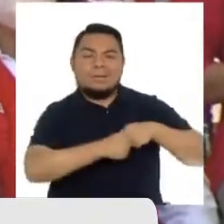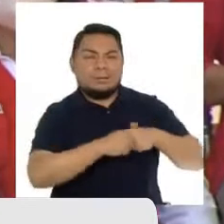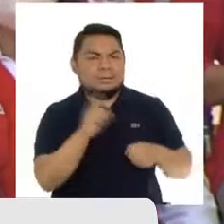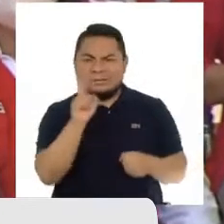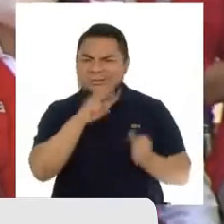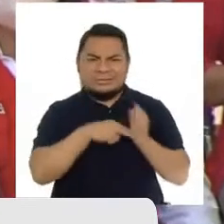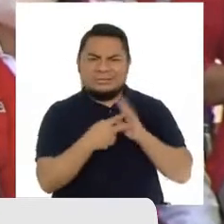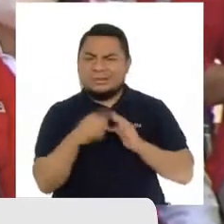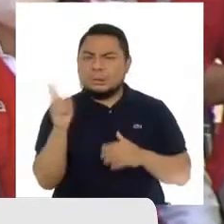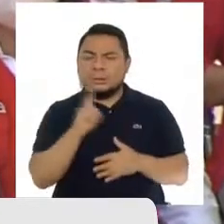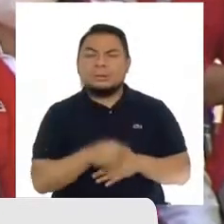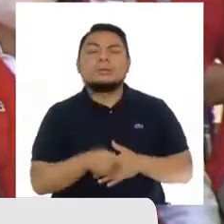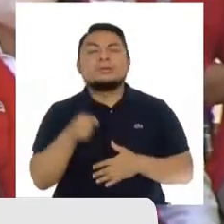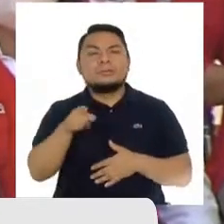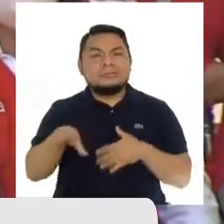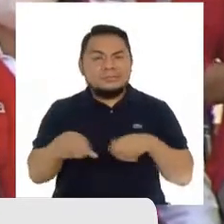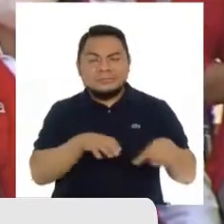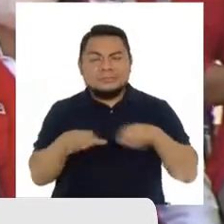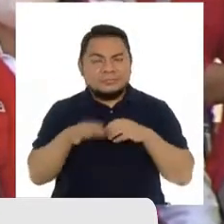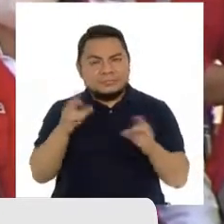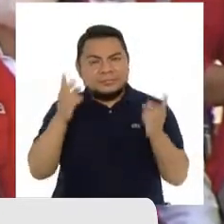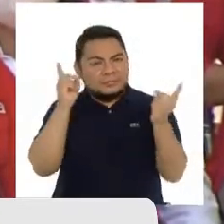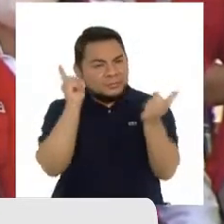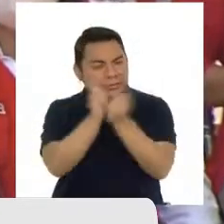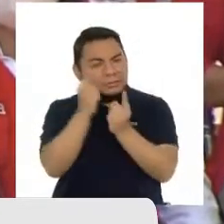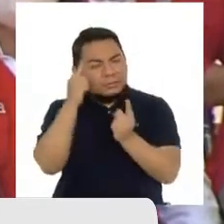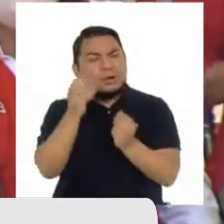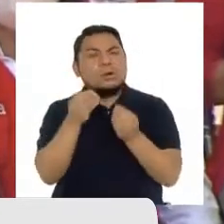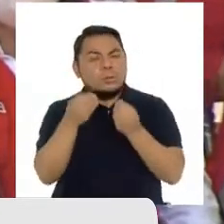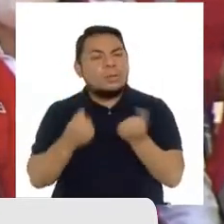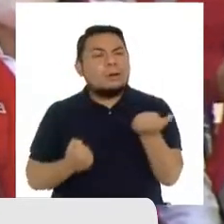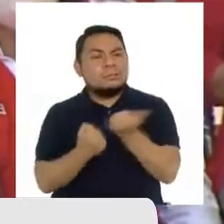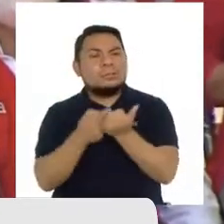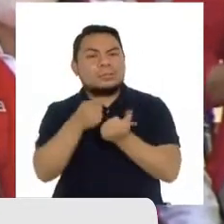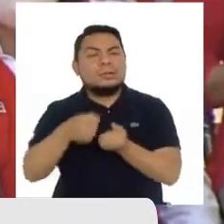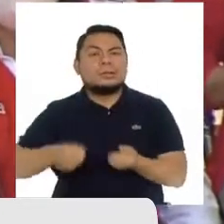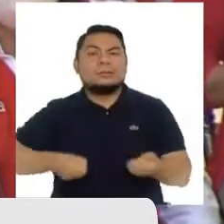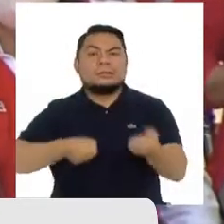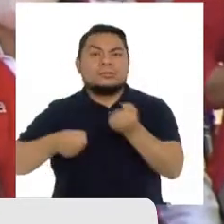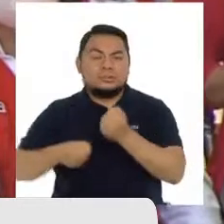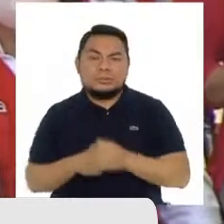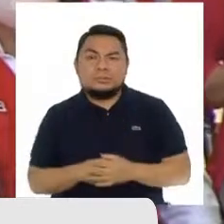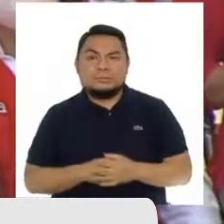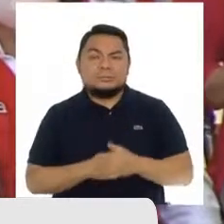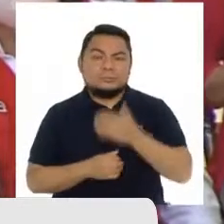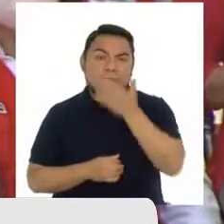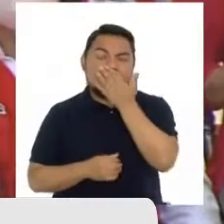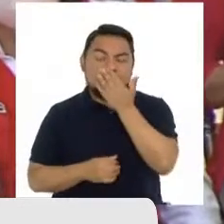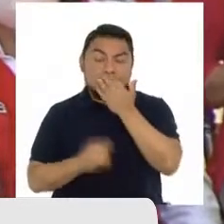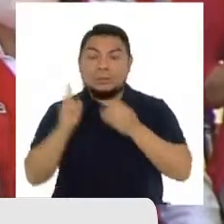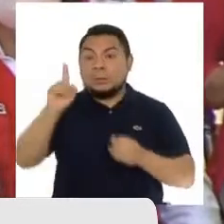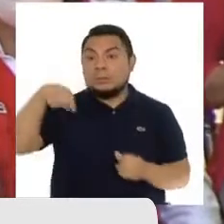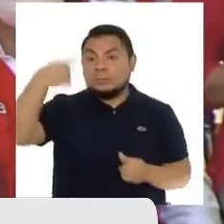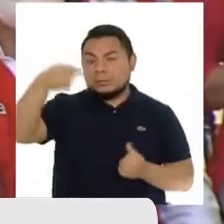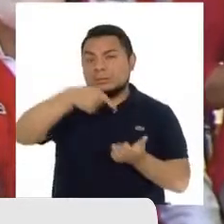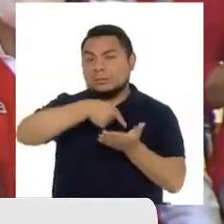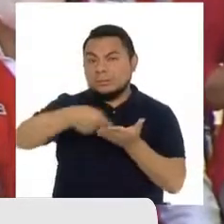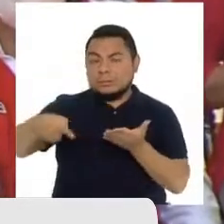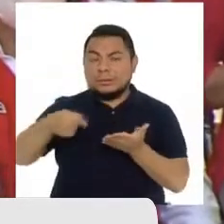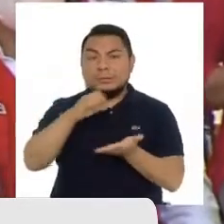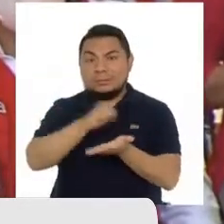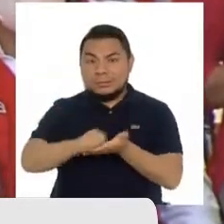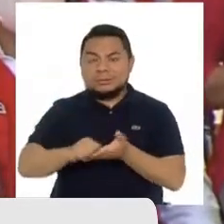sino accesión acciones concretas en favor de la agricultura en las próximas semanas y